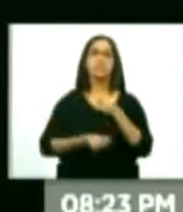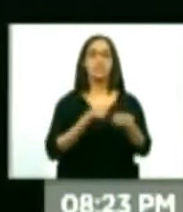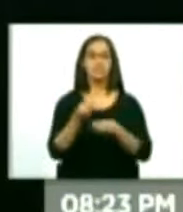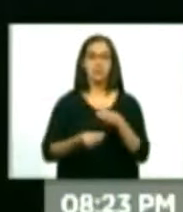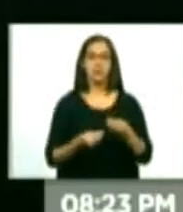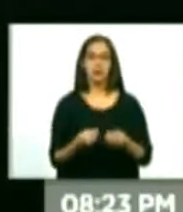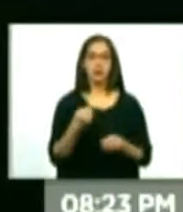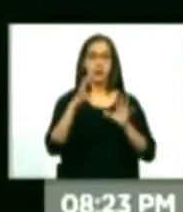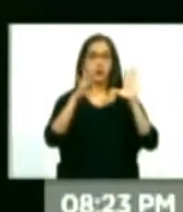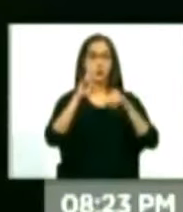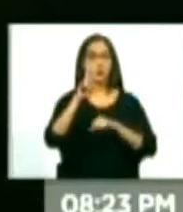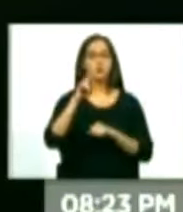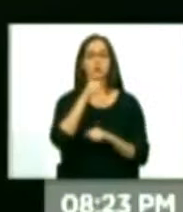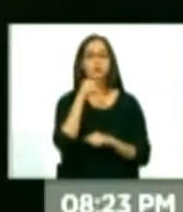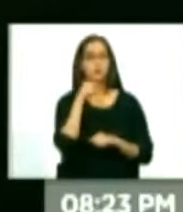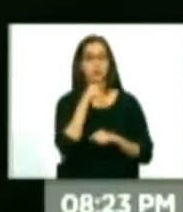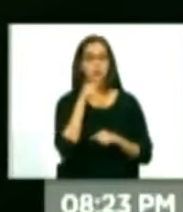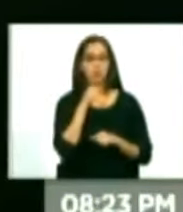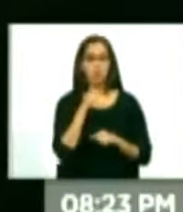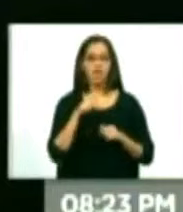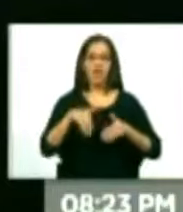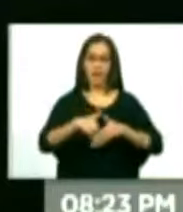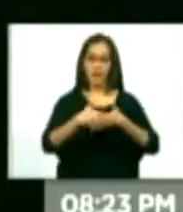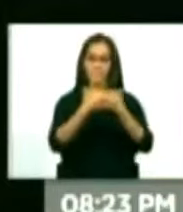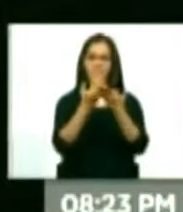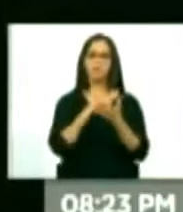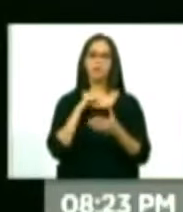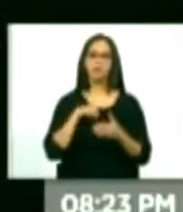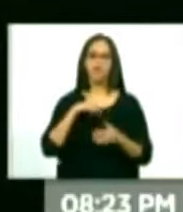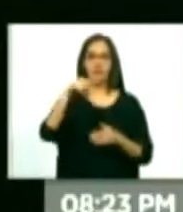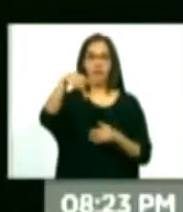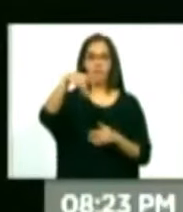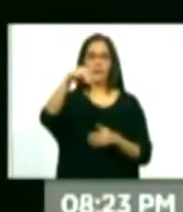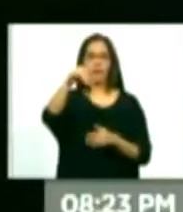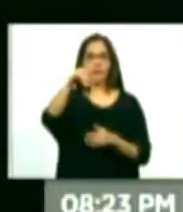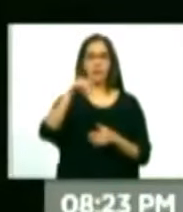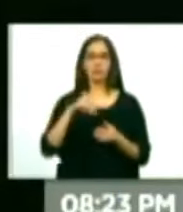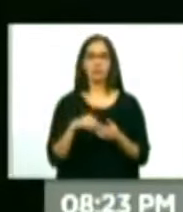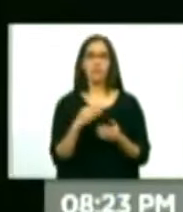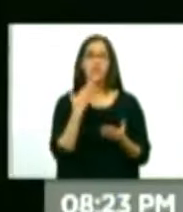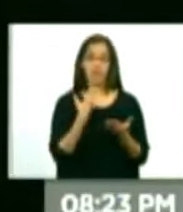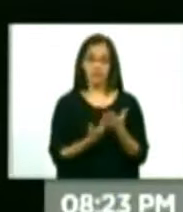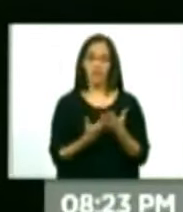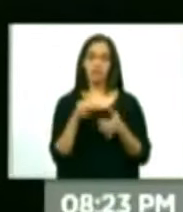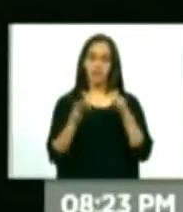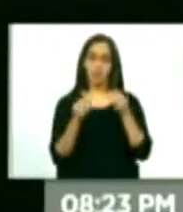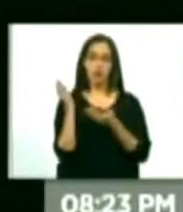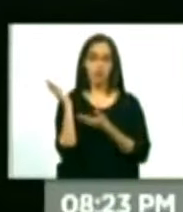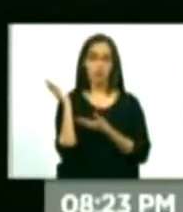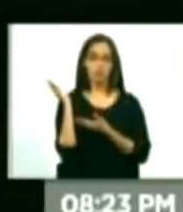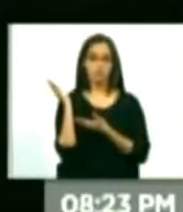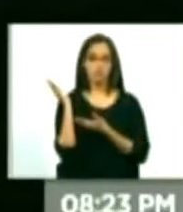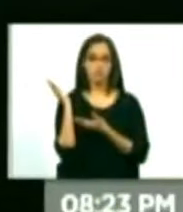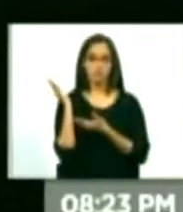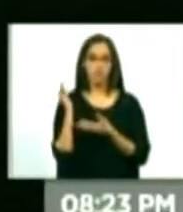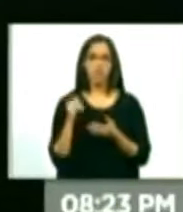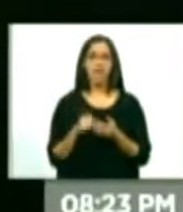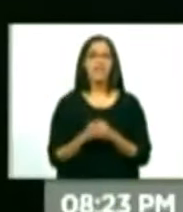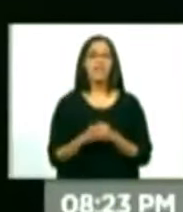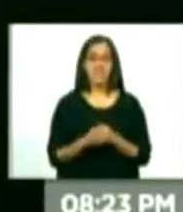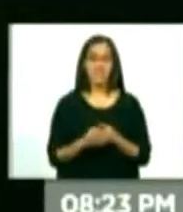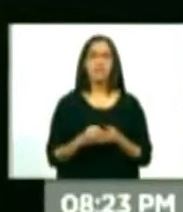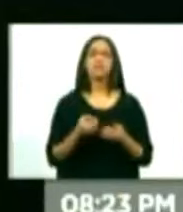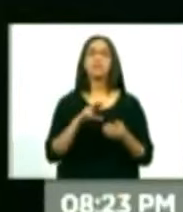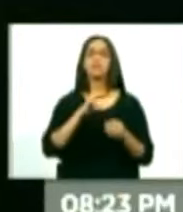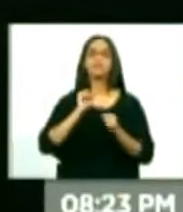un 12 de octubre amanecimos nosotros en la Policía Metropolitana, gracias a Carlos Ecarra, y evitamos un baño de sangre en